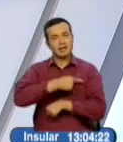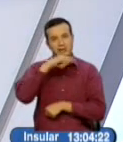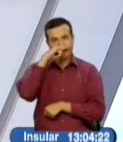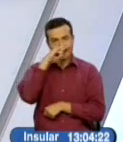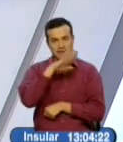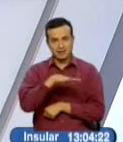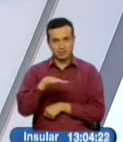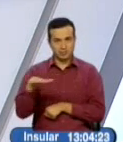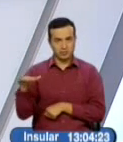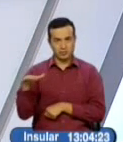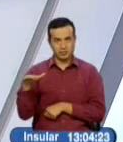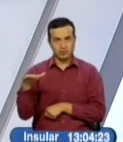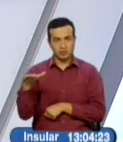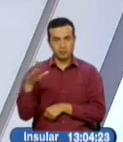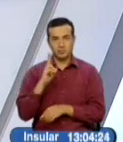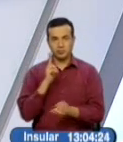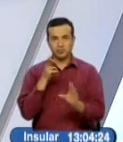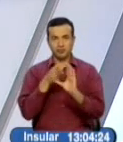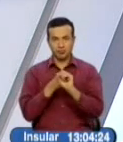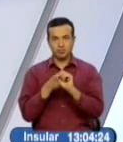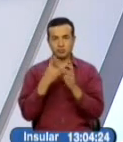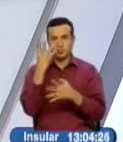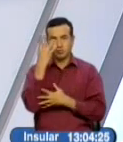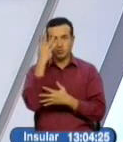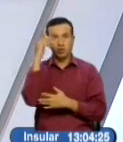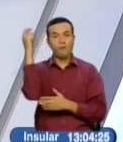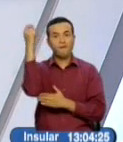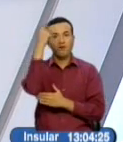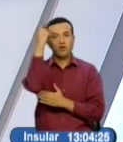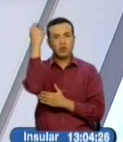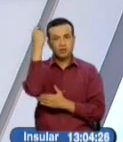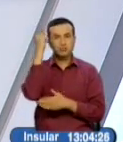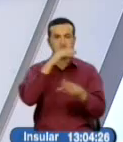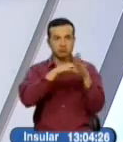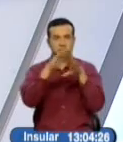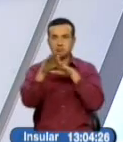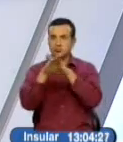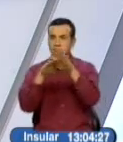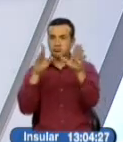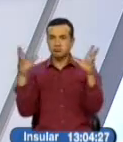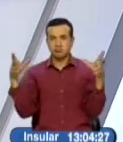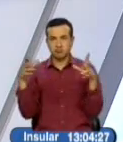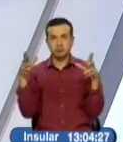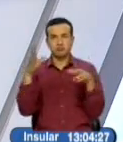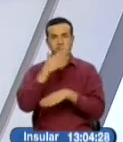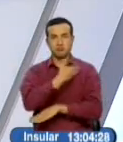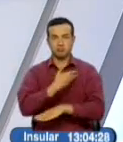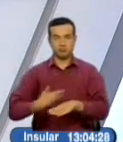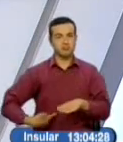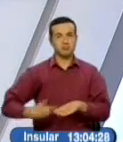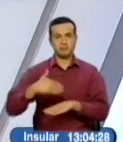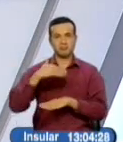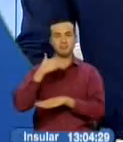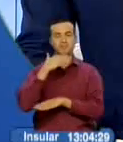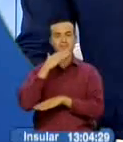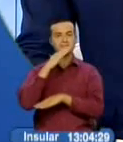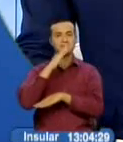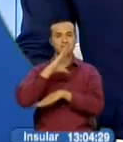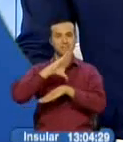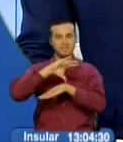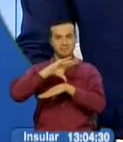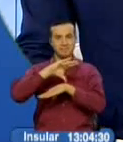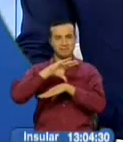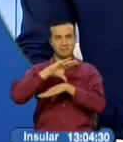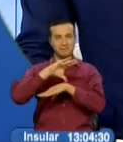Niñez con participantes de 4 fundaciones quienes fueron invitados al Palacio de Gobierno. Vamos a hacer contacto con Javier